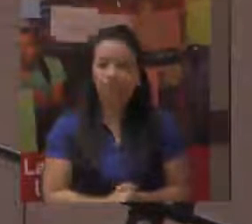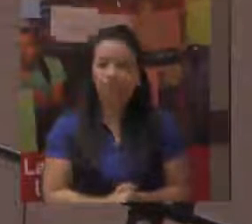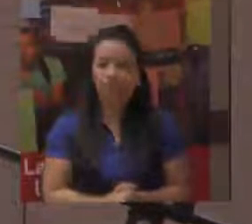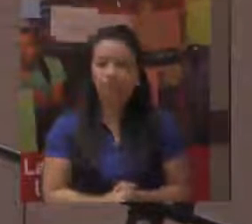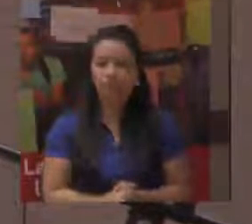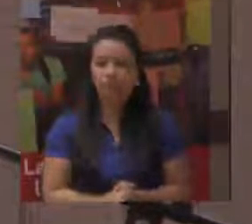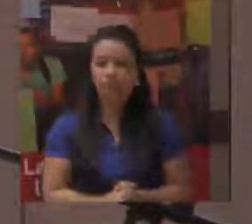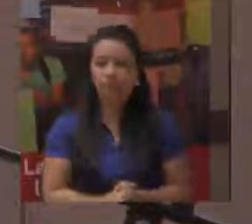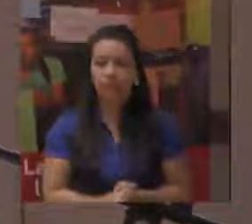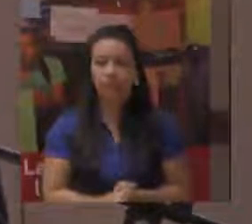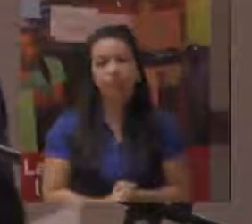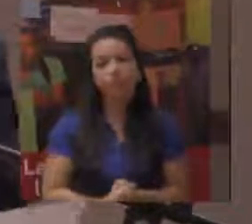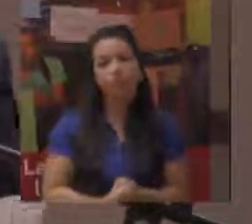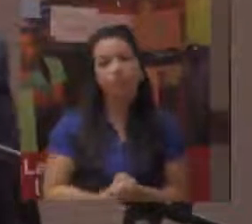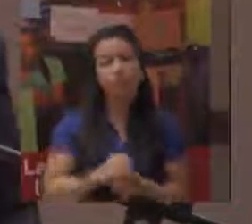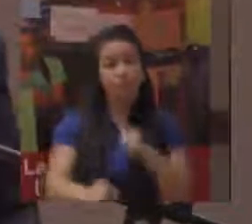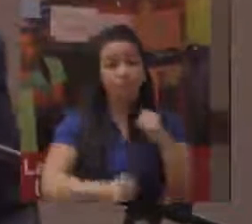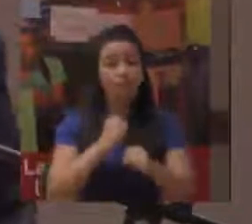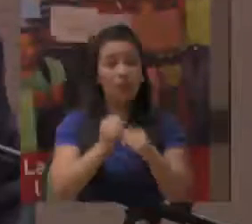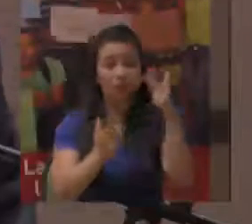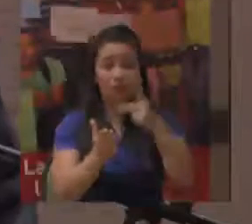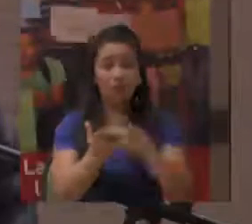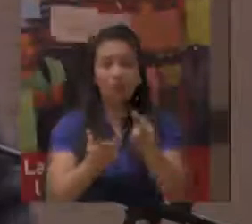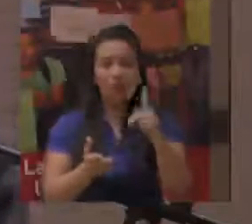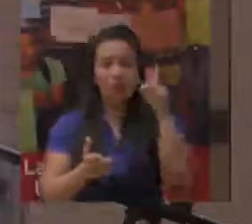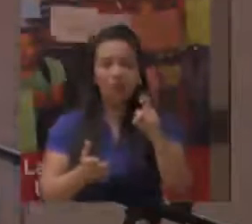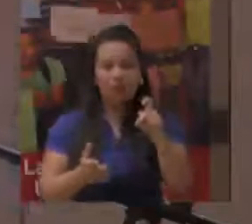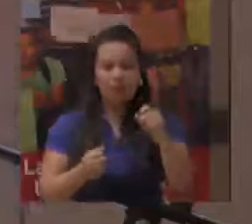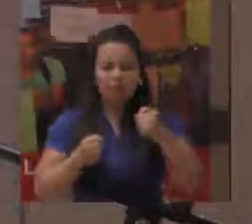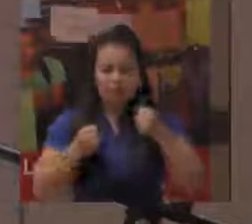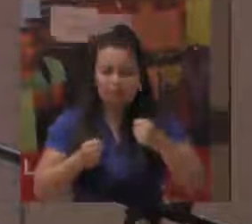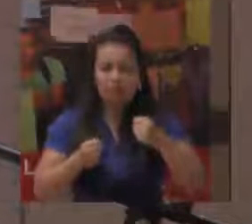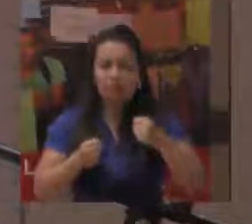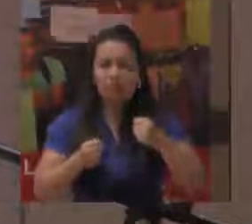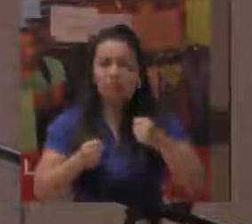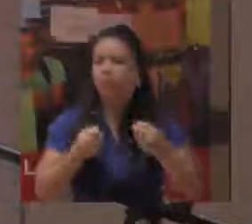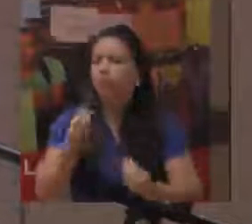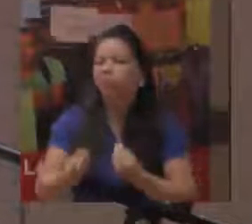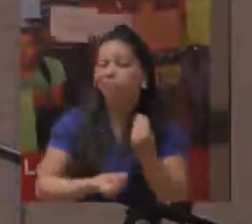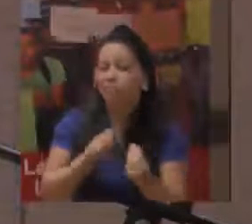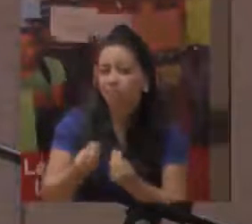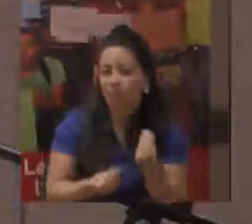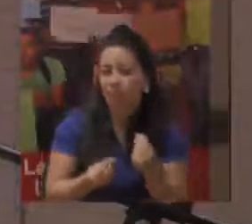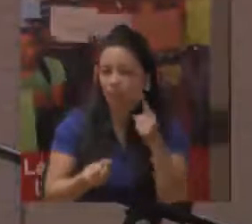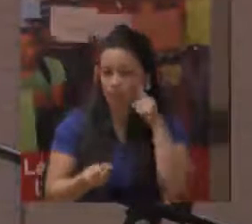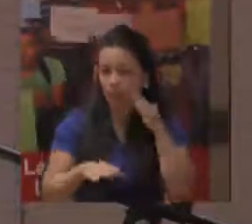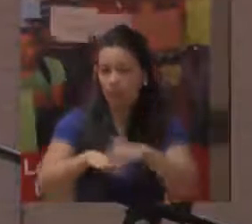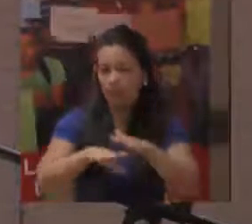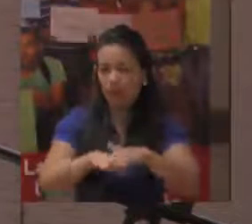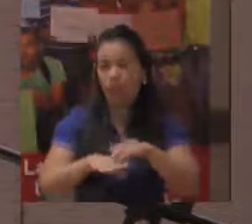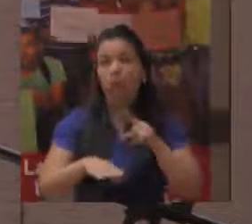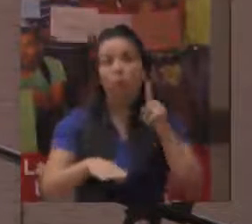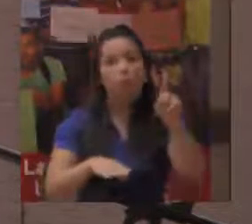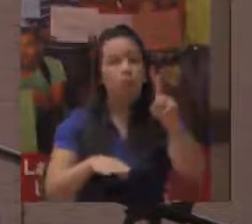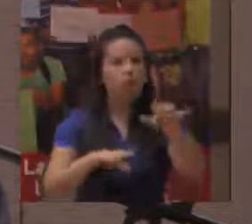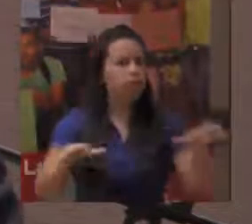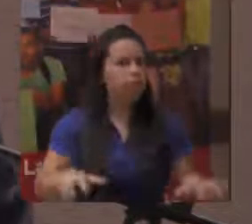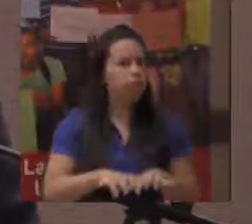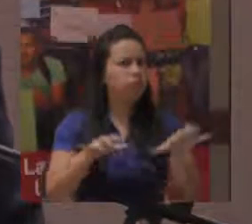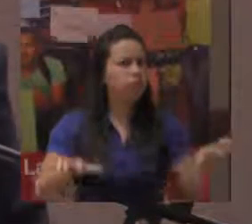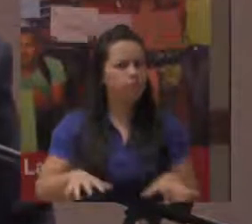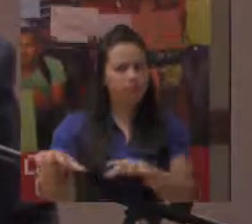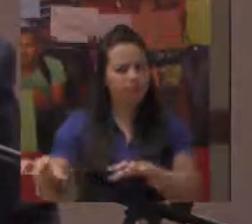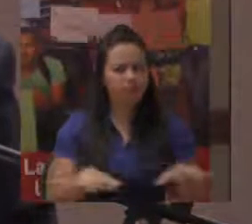Frente a los retos en el año 2016, es importante tener en consideración una eficiente y sana